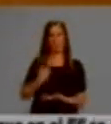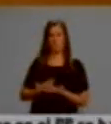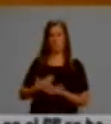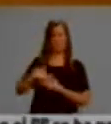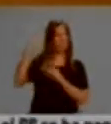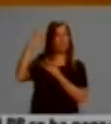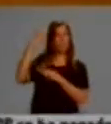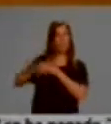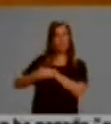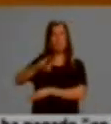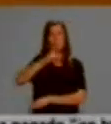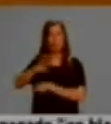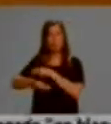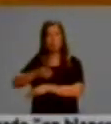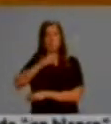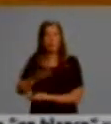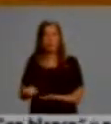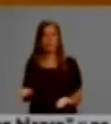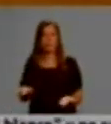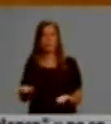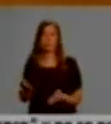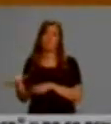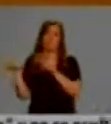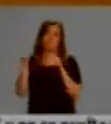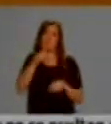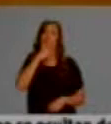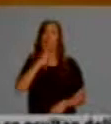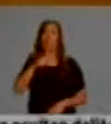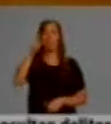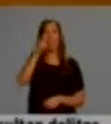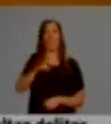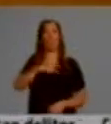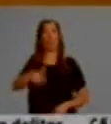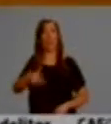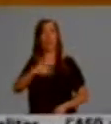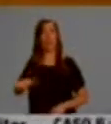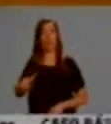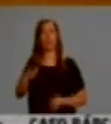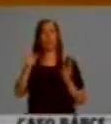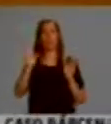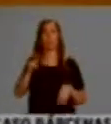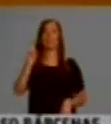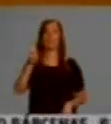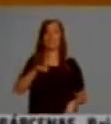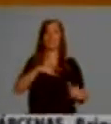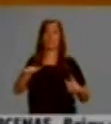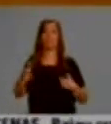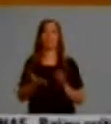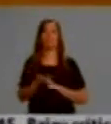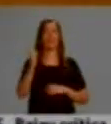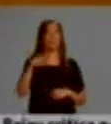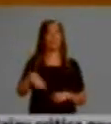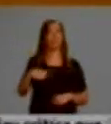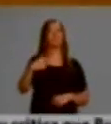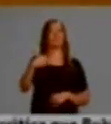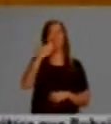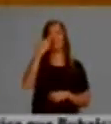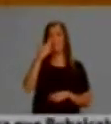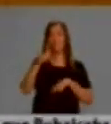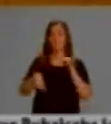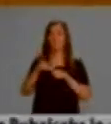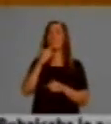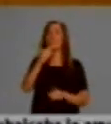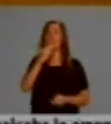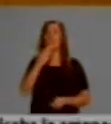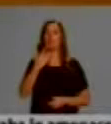uso indebido de sus impuestos. No es difícil entender que los que dieran donativos tuvieran también créditos temerarios de las cajas de